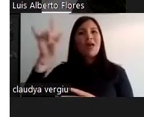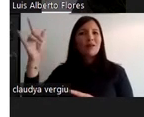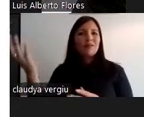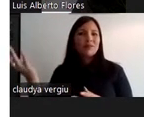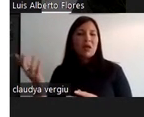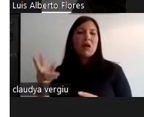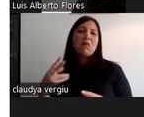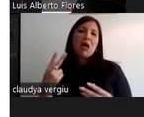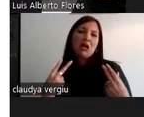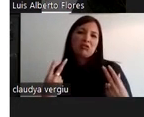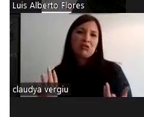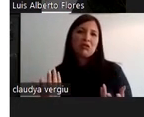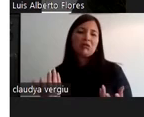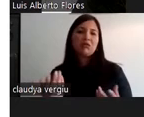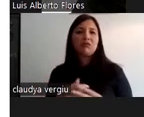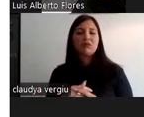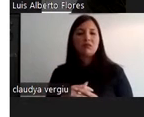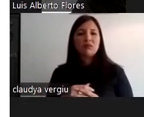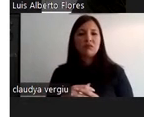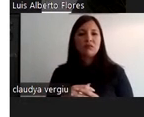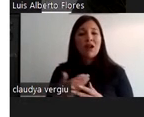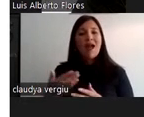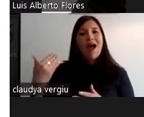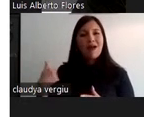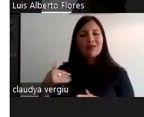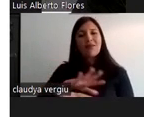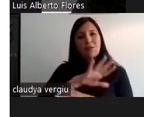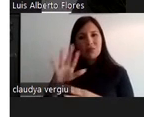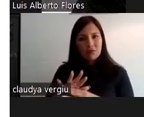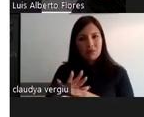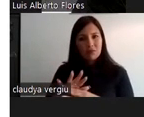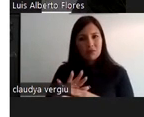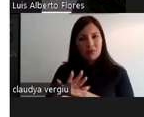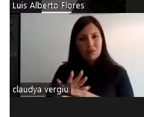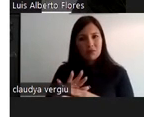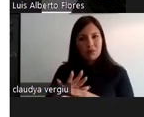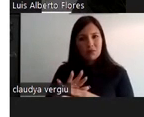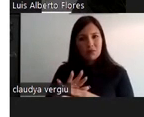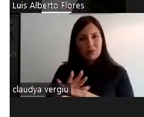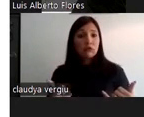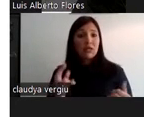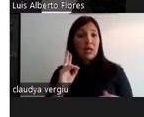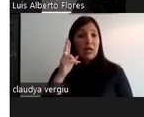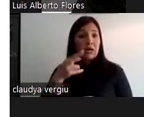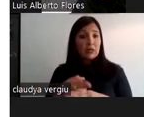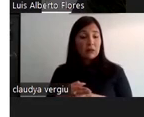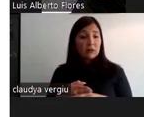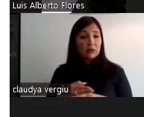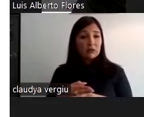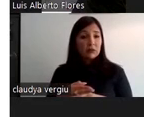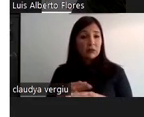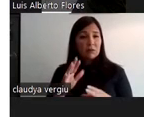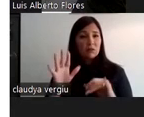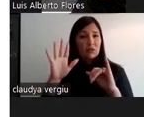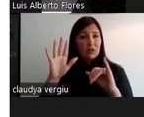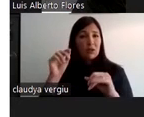vacaciones u ocio antes de la pandemia Entonces el que representa alrededor de un poco más de seis punto ocho